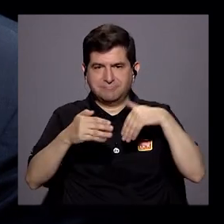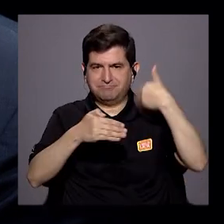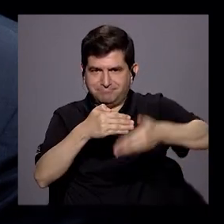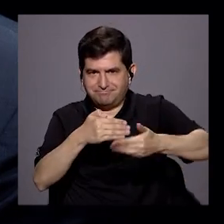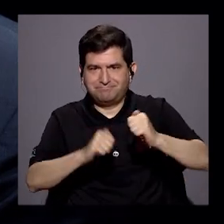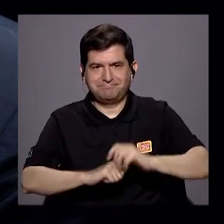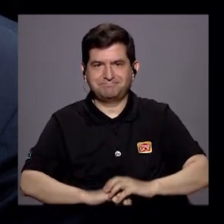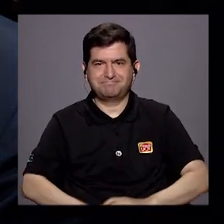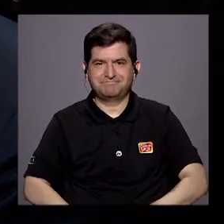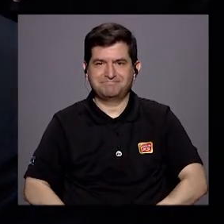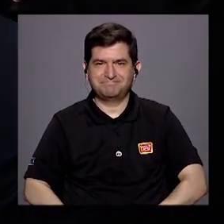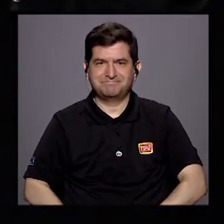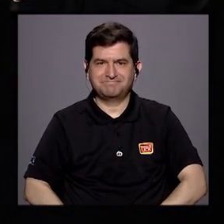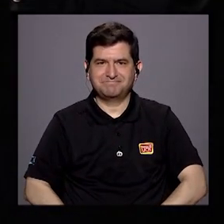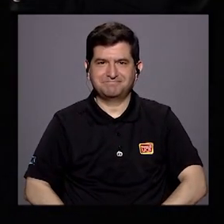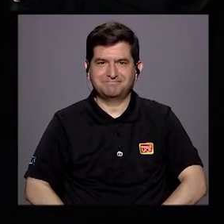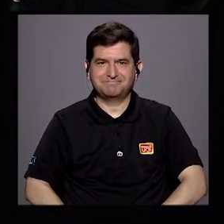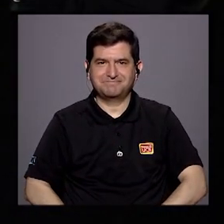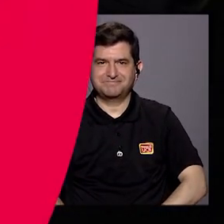regresamos